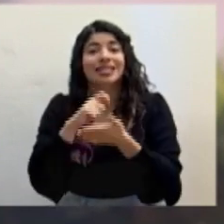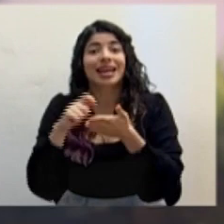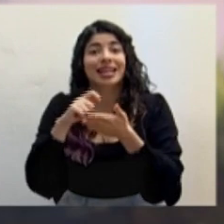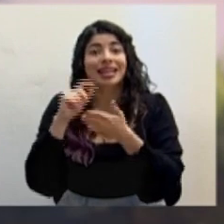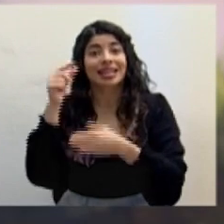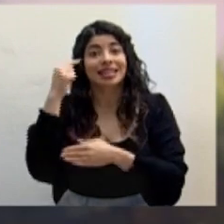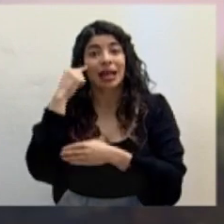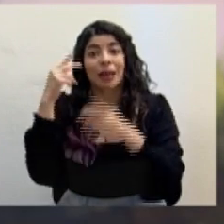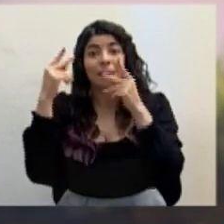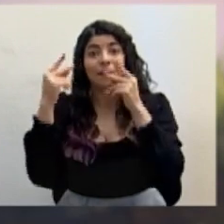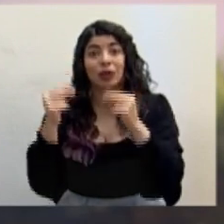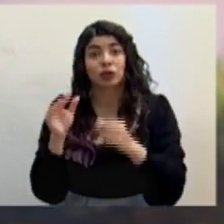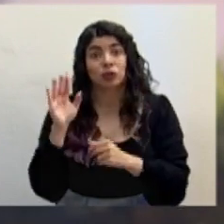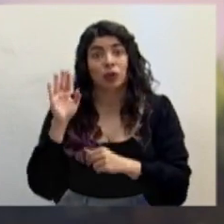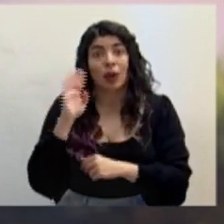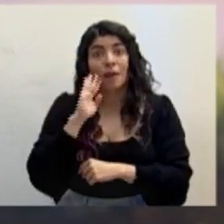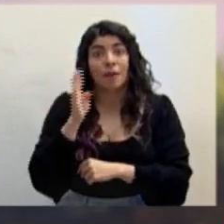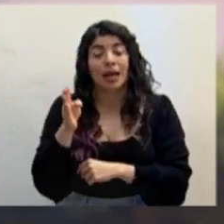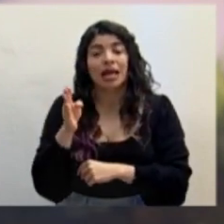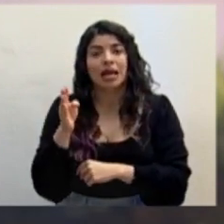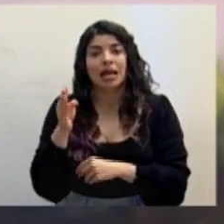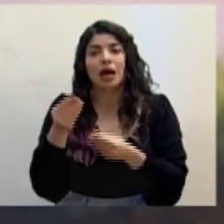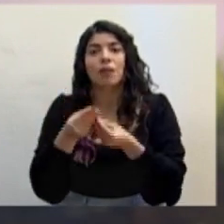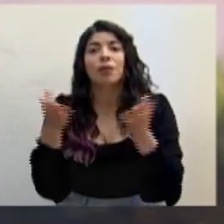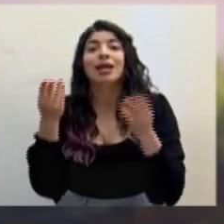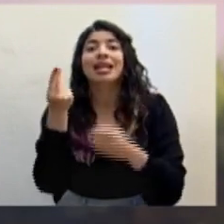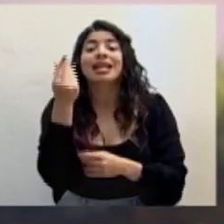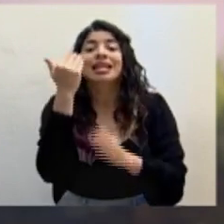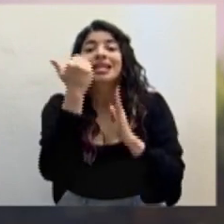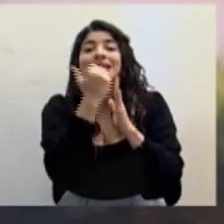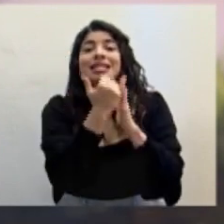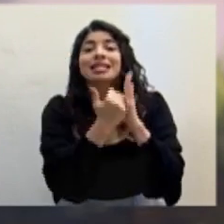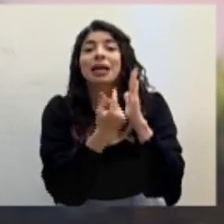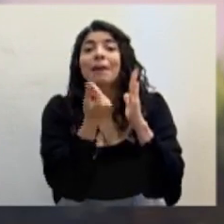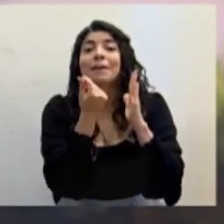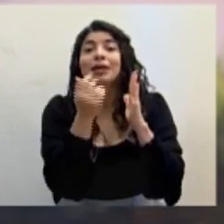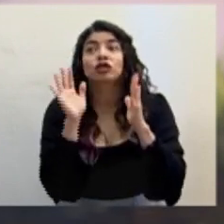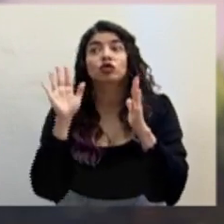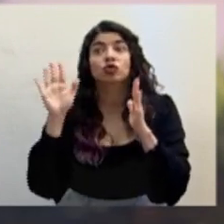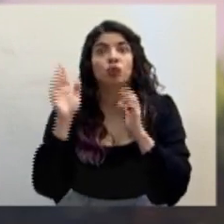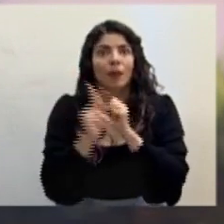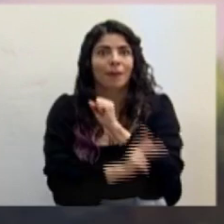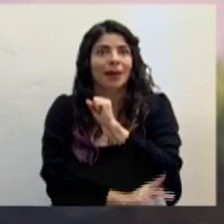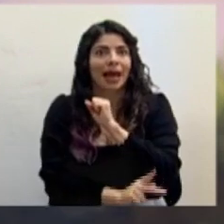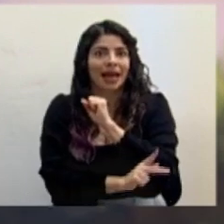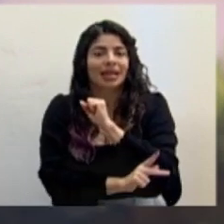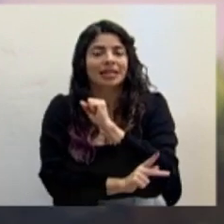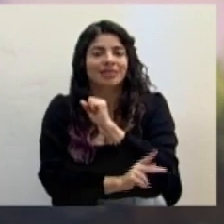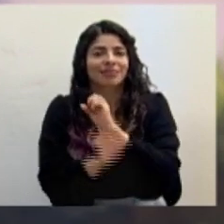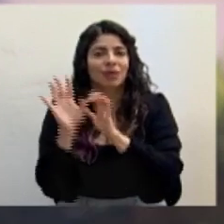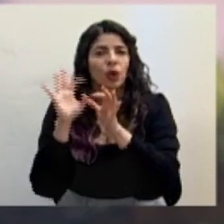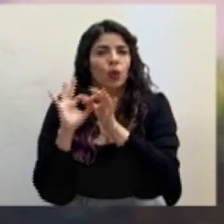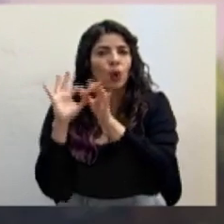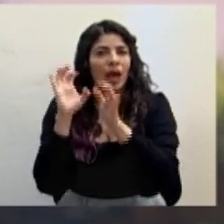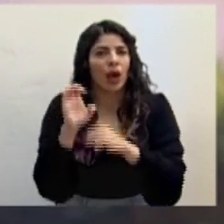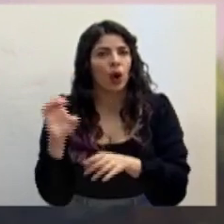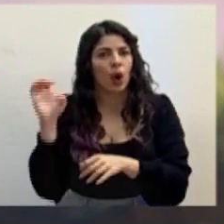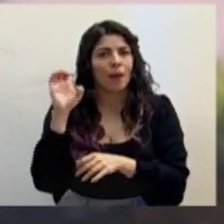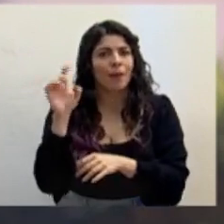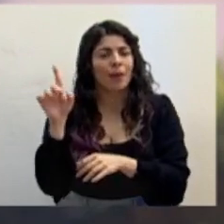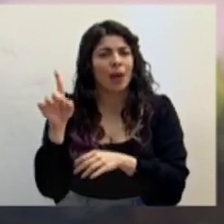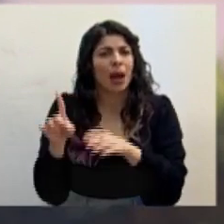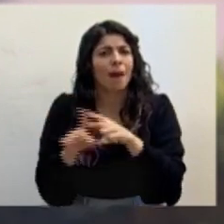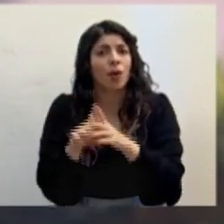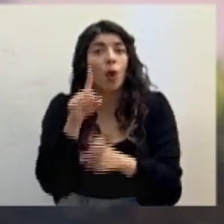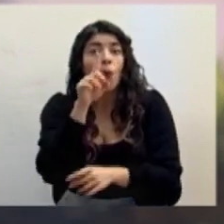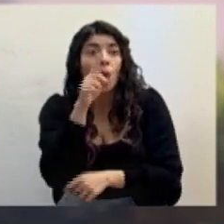del presupuesto de ese país publicara la lista de precios en ese país específicamente y lo que tiene que ver con la Unión Europea. Ahí una